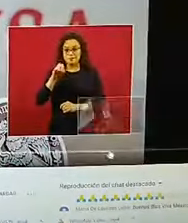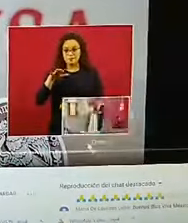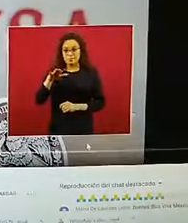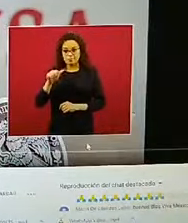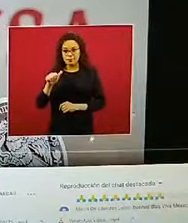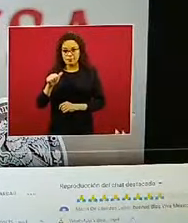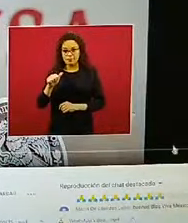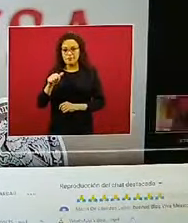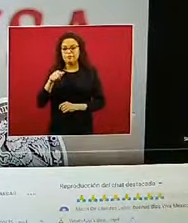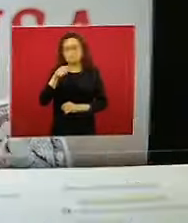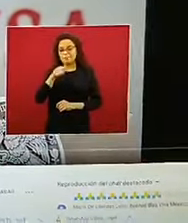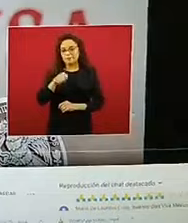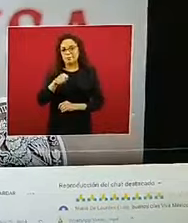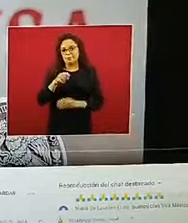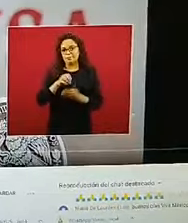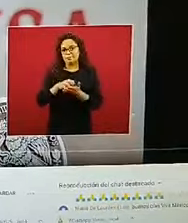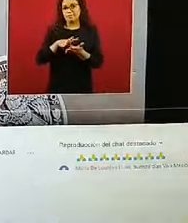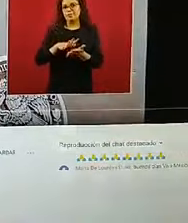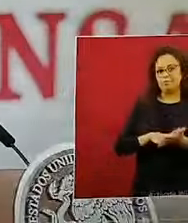protesta.